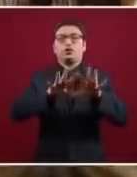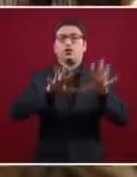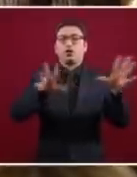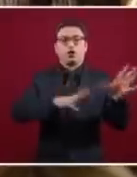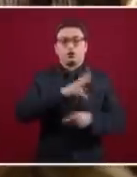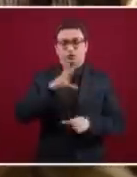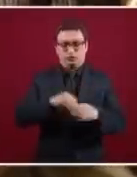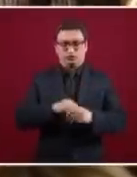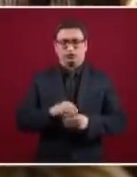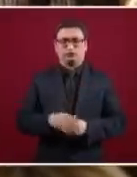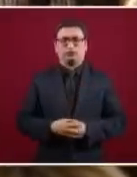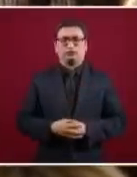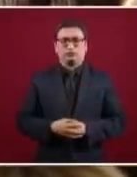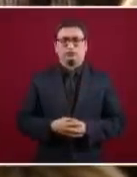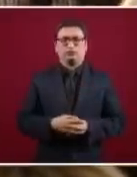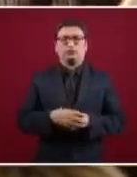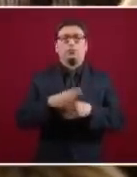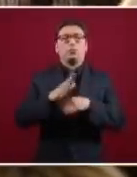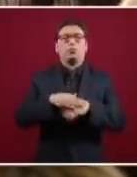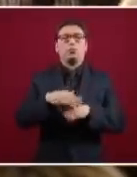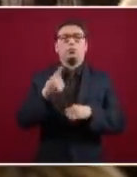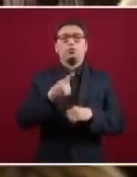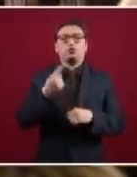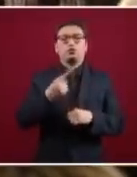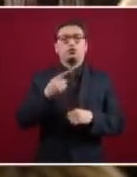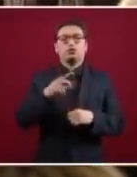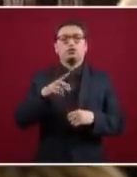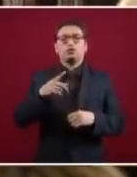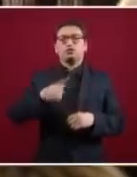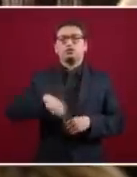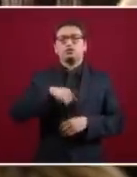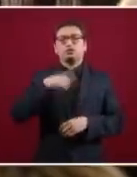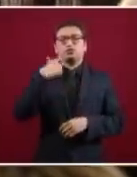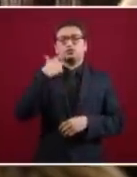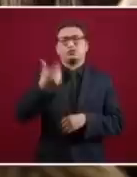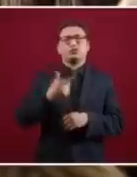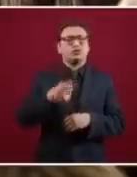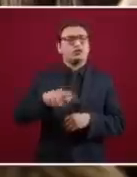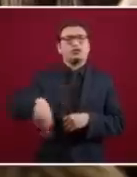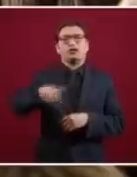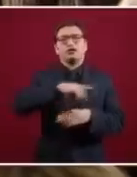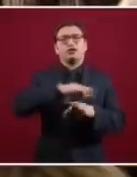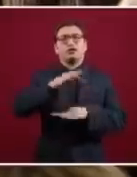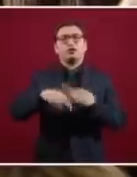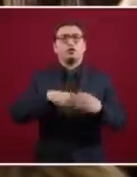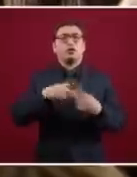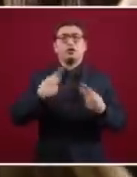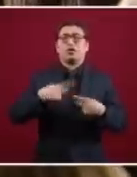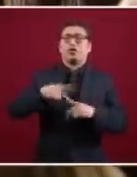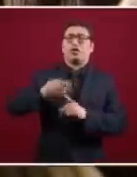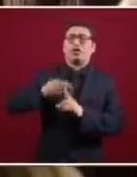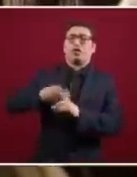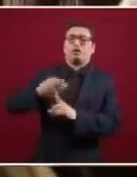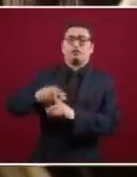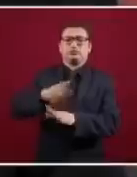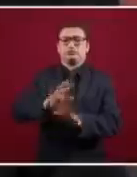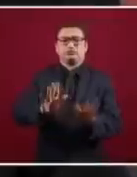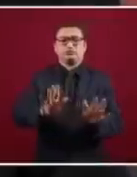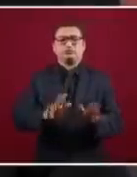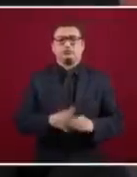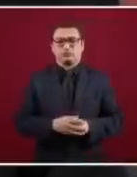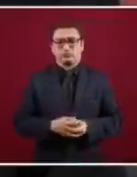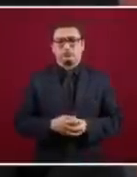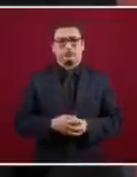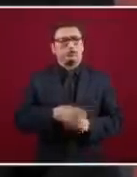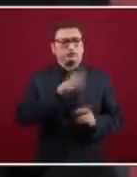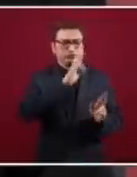sí porque este no queremos dar pie al amarillismo con